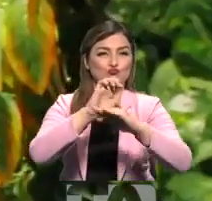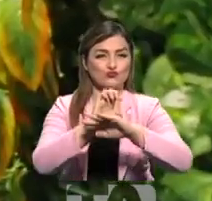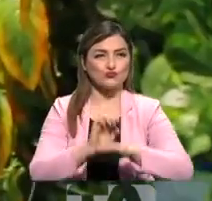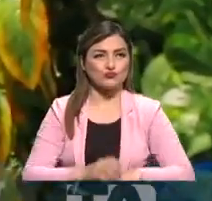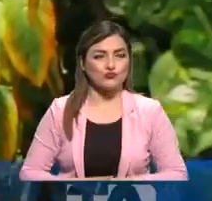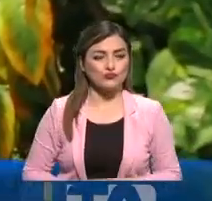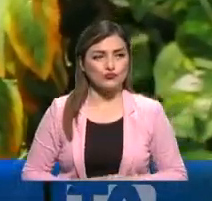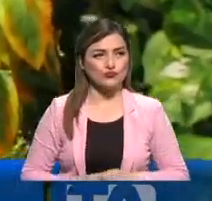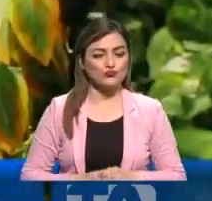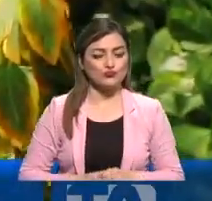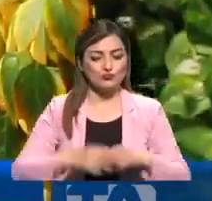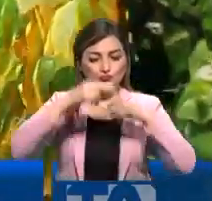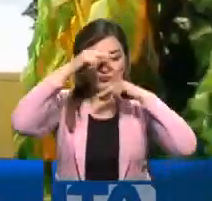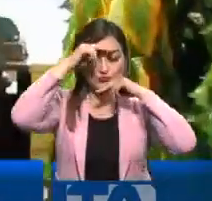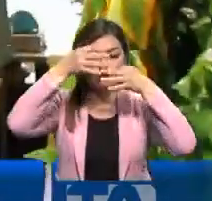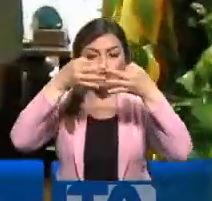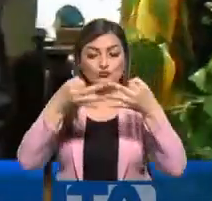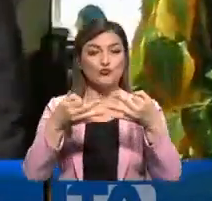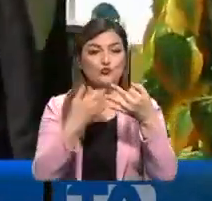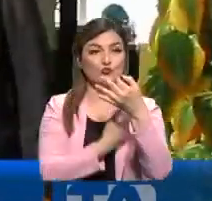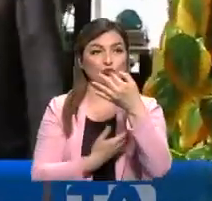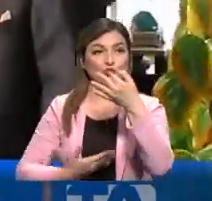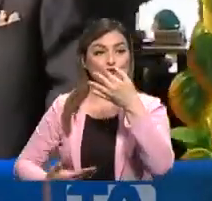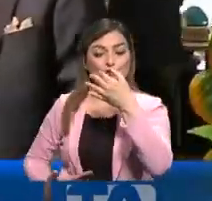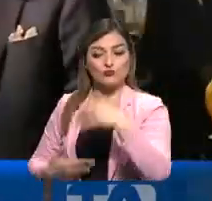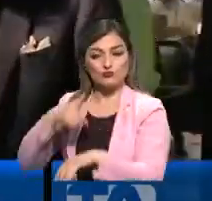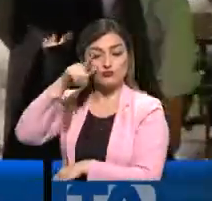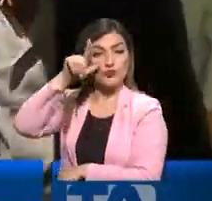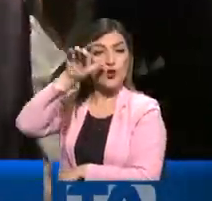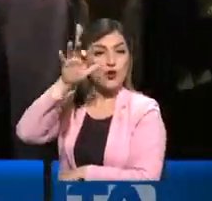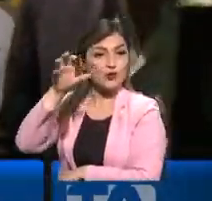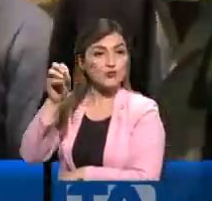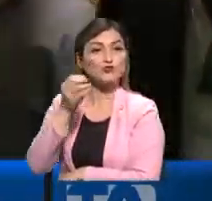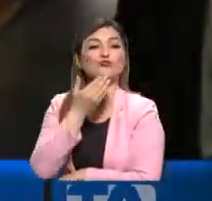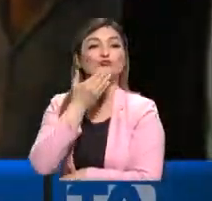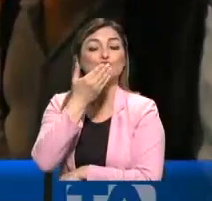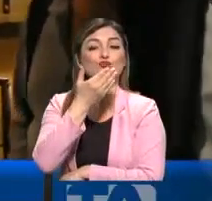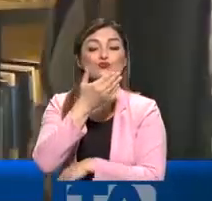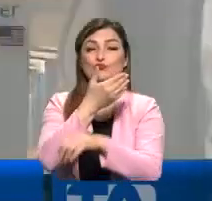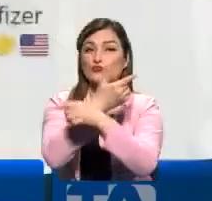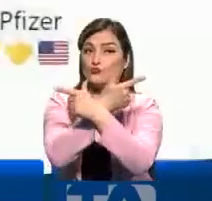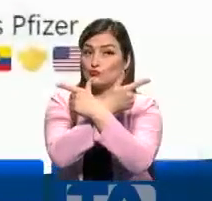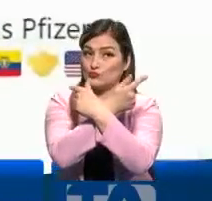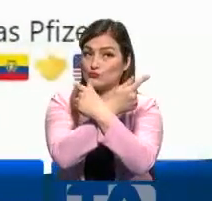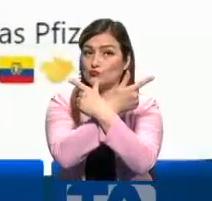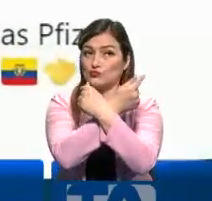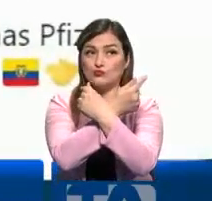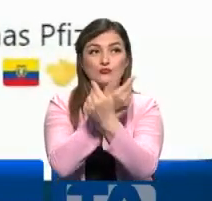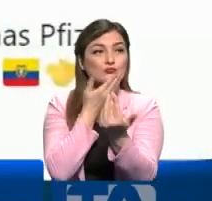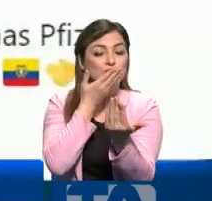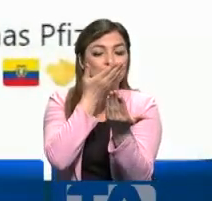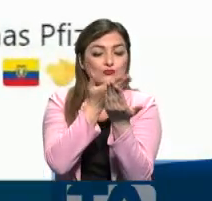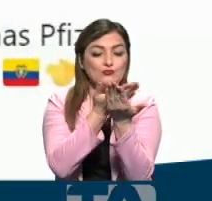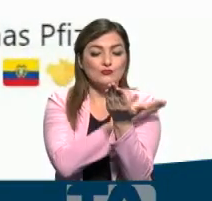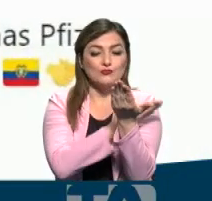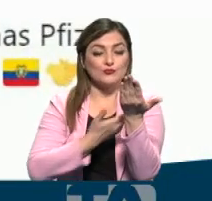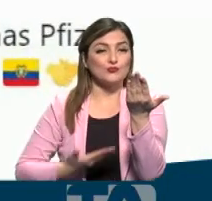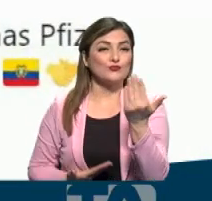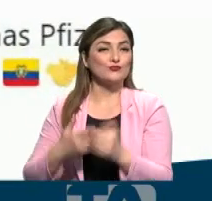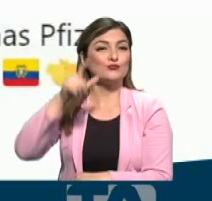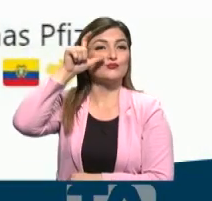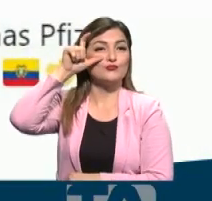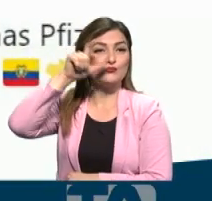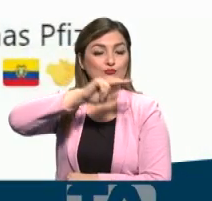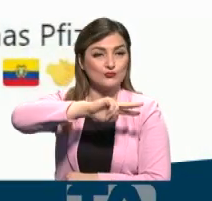la noticia la confirmó el presidente de la república guillermo lasso a través de su cuenta de twitter agradecemos al presidente joe biden